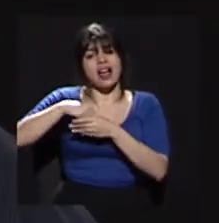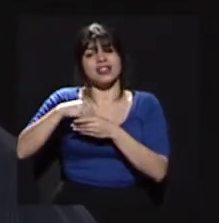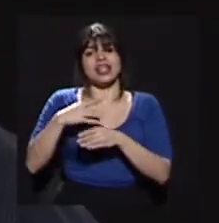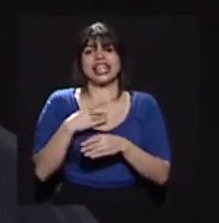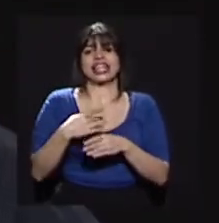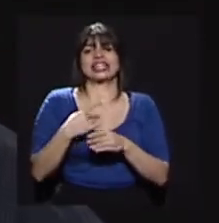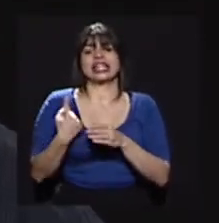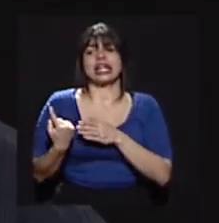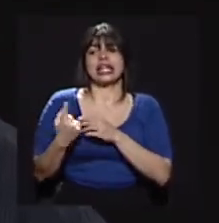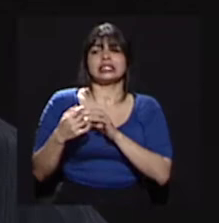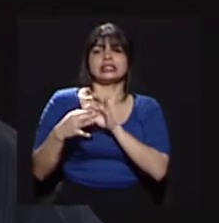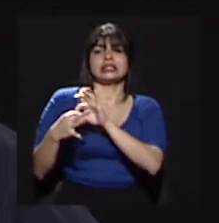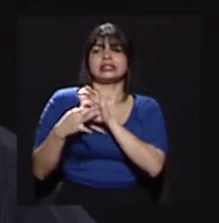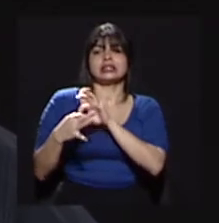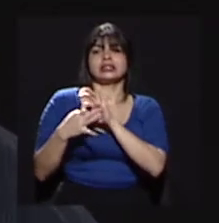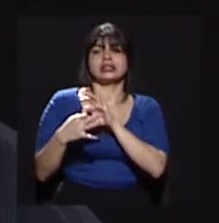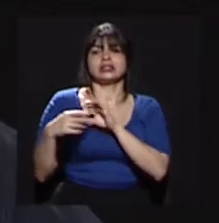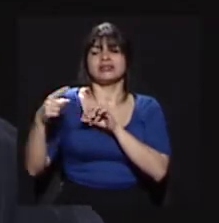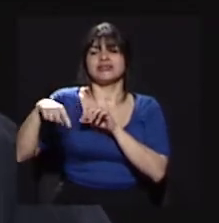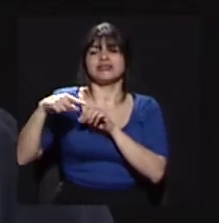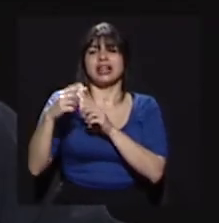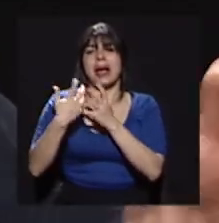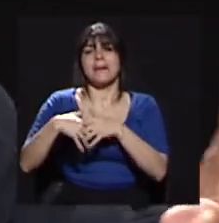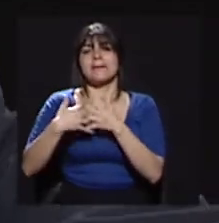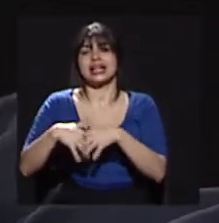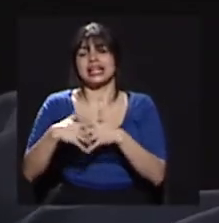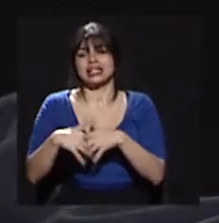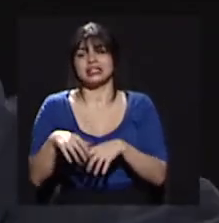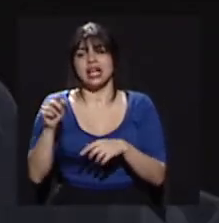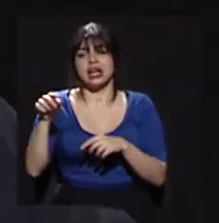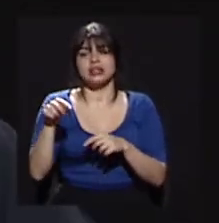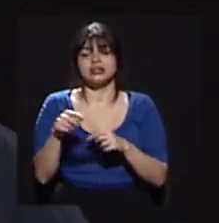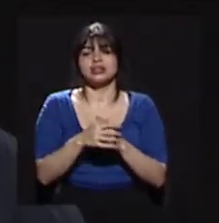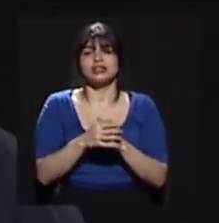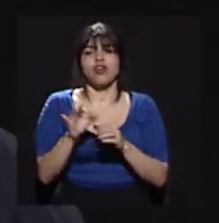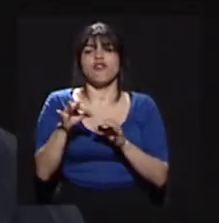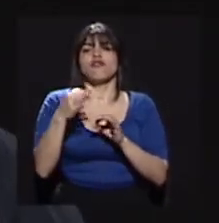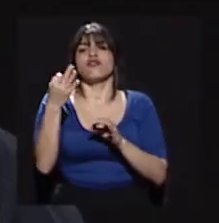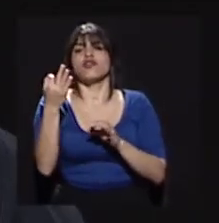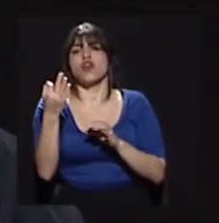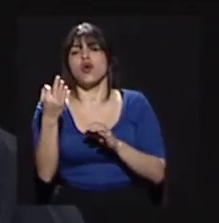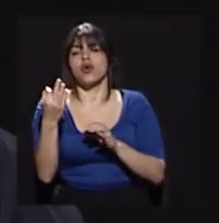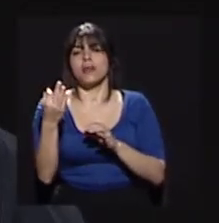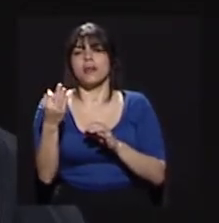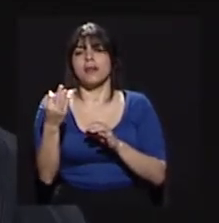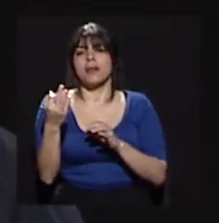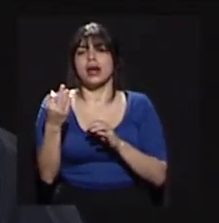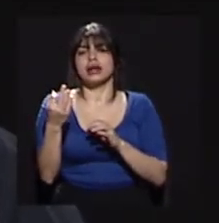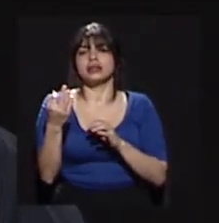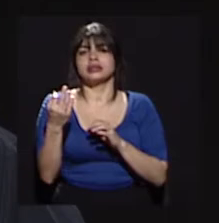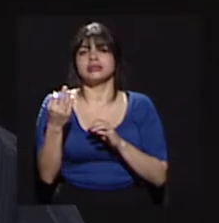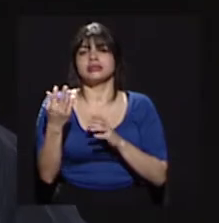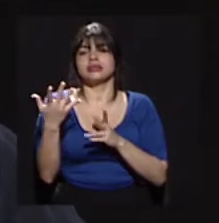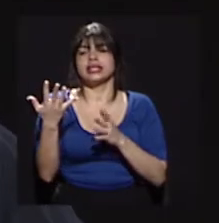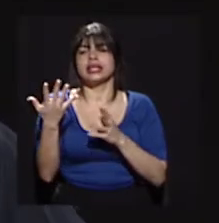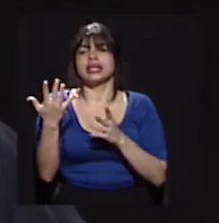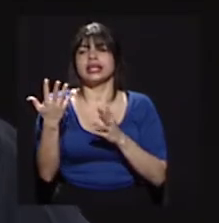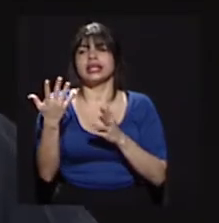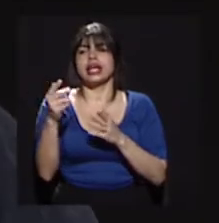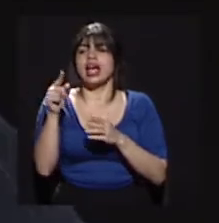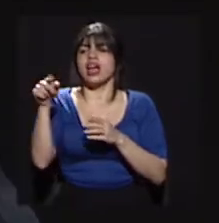inmensos entre ciertos y ciertas empresas y formas con que estaban que